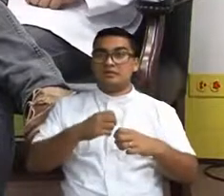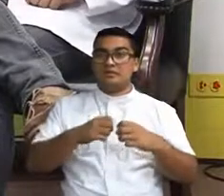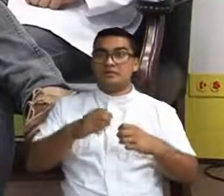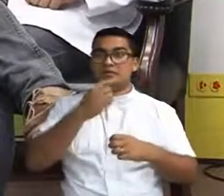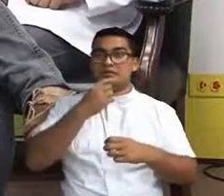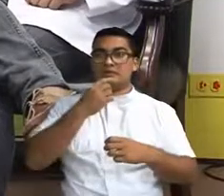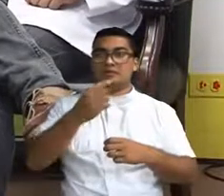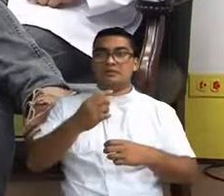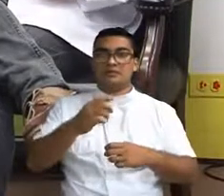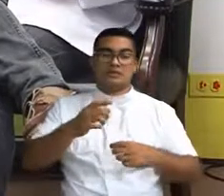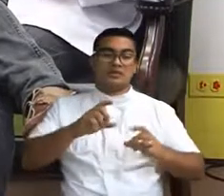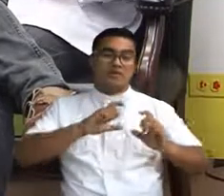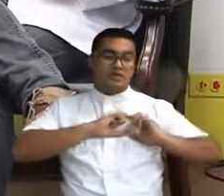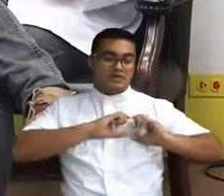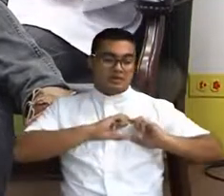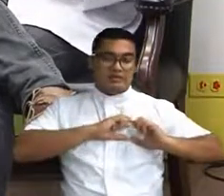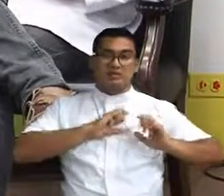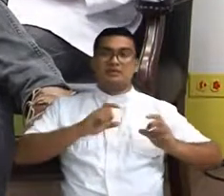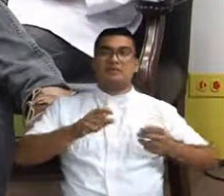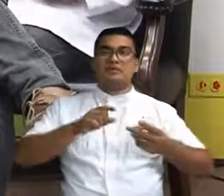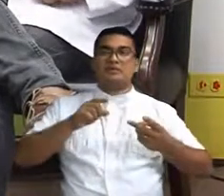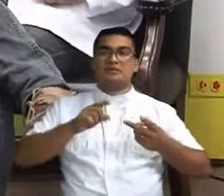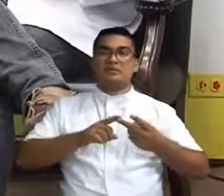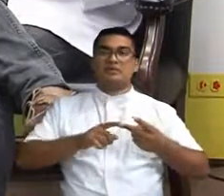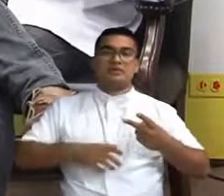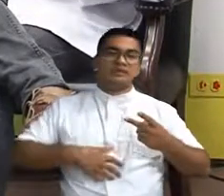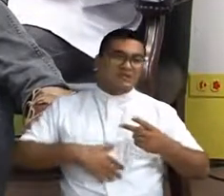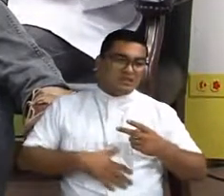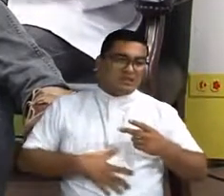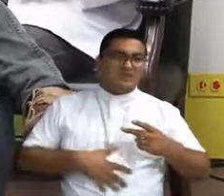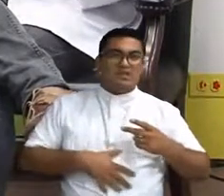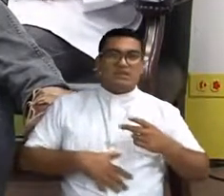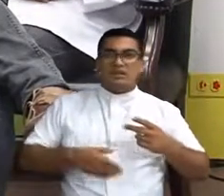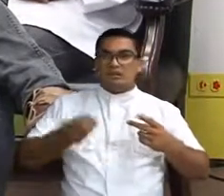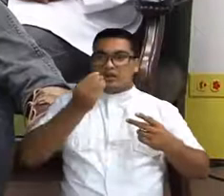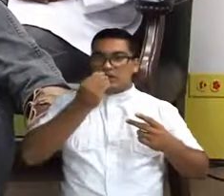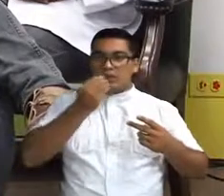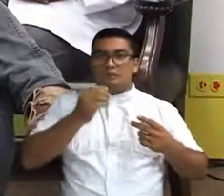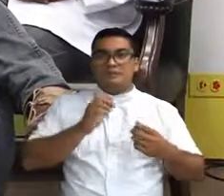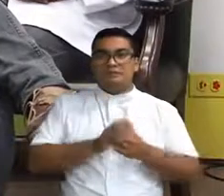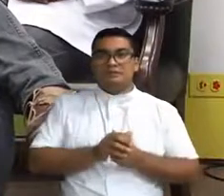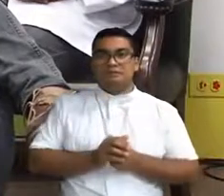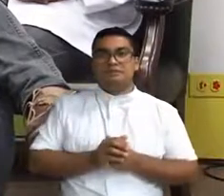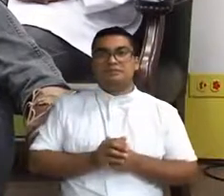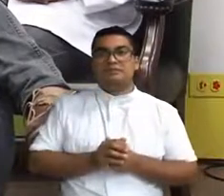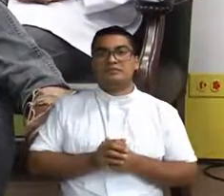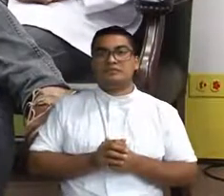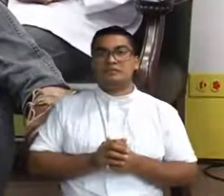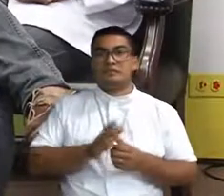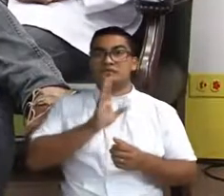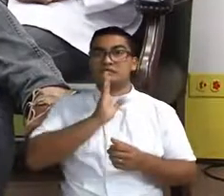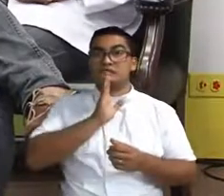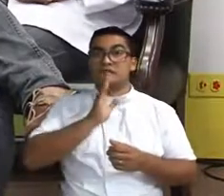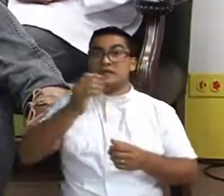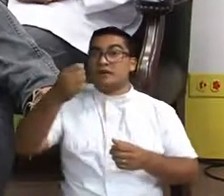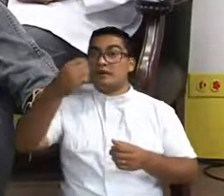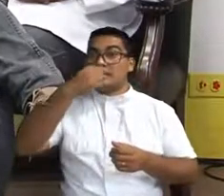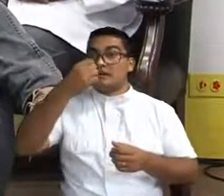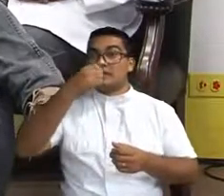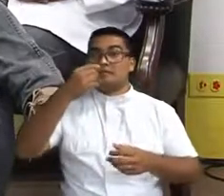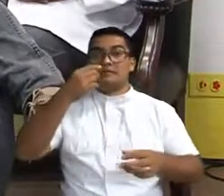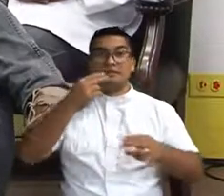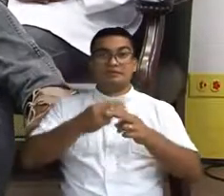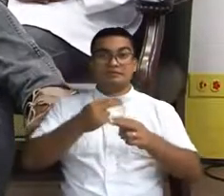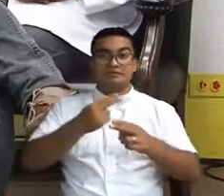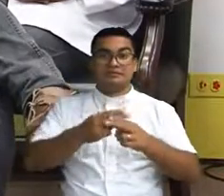factores es el corazón y la parte del estómago, que es en la parte uh-huh. de la ingesta. Y hablando ya de los fármacos, ¿hay